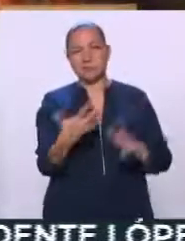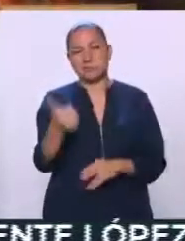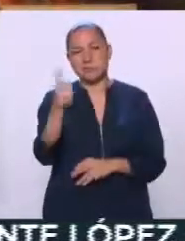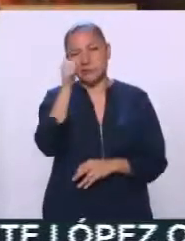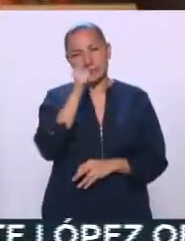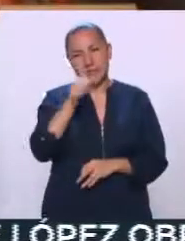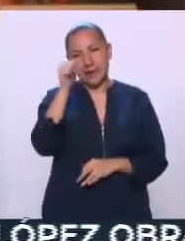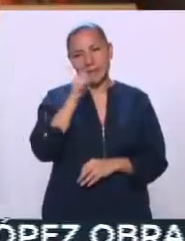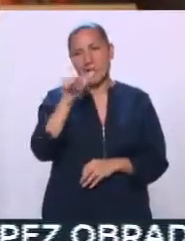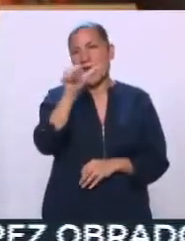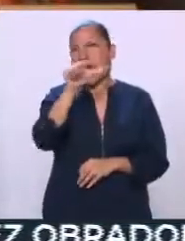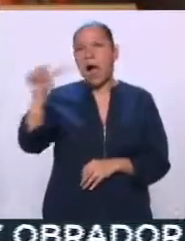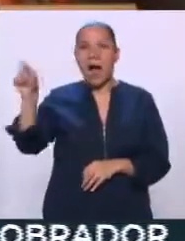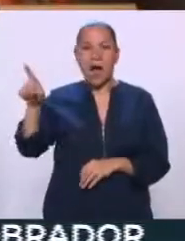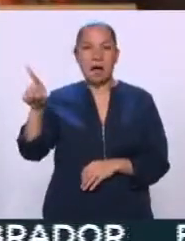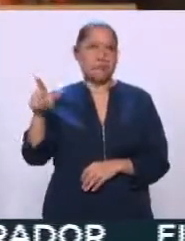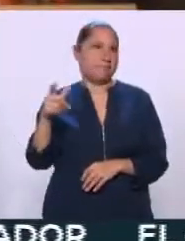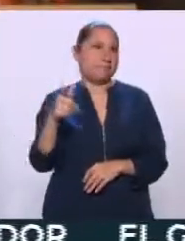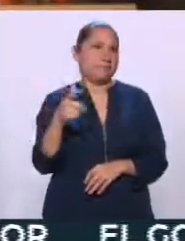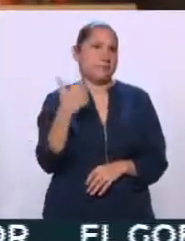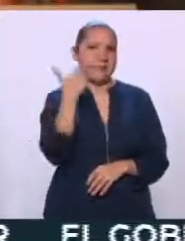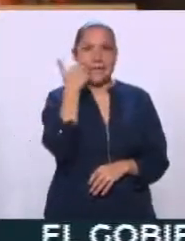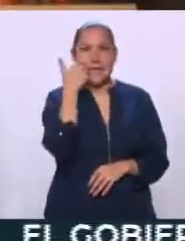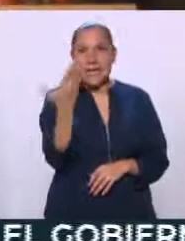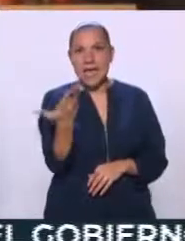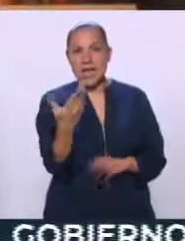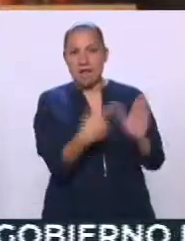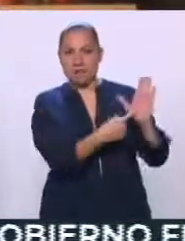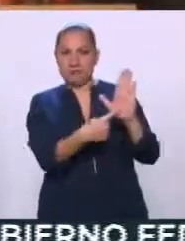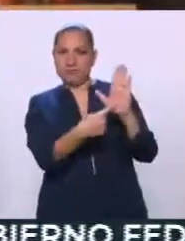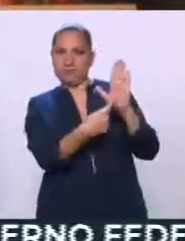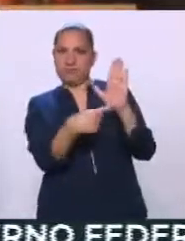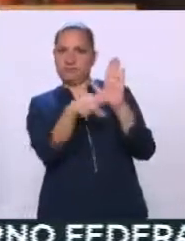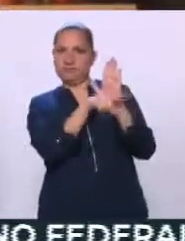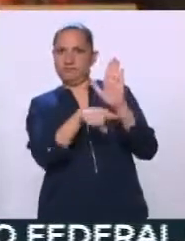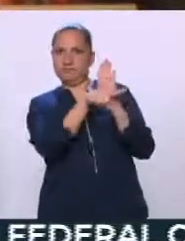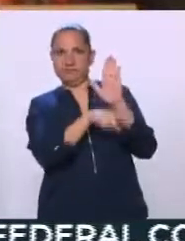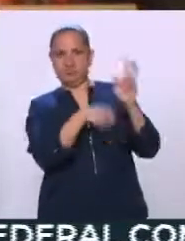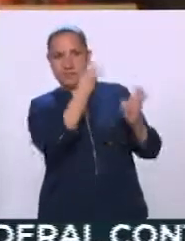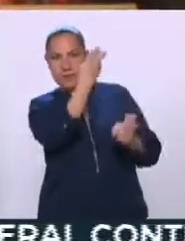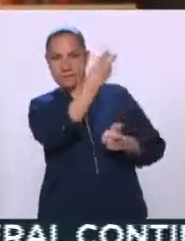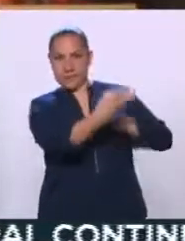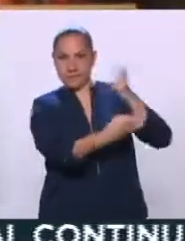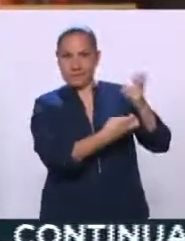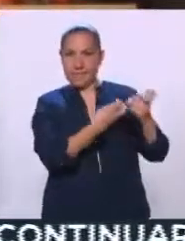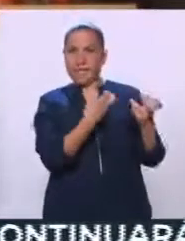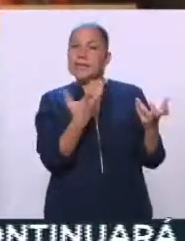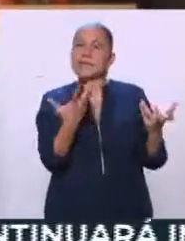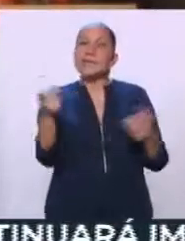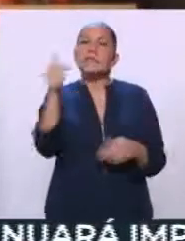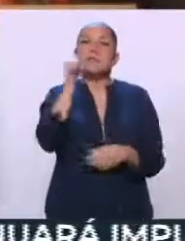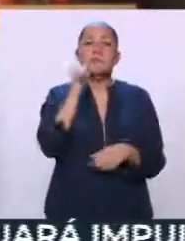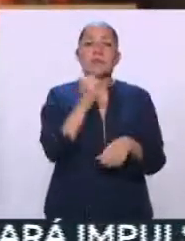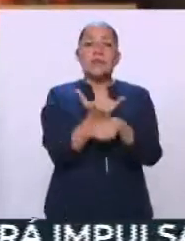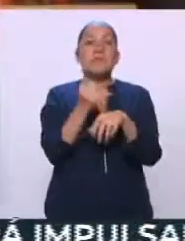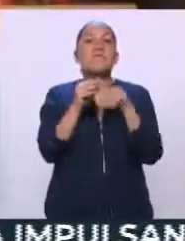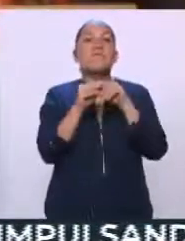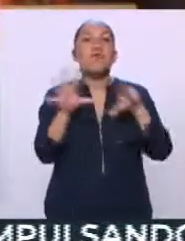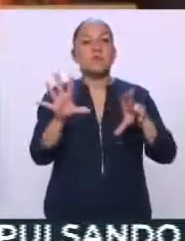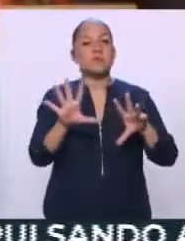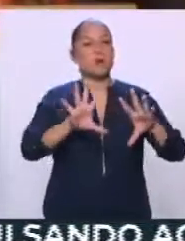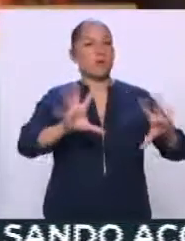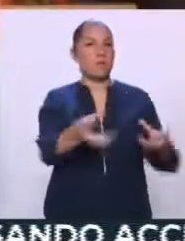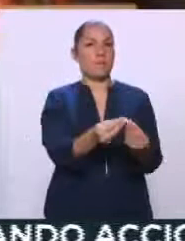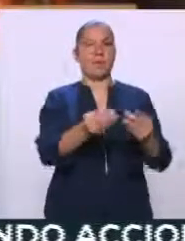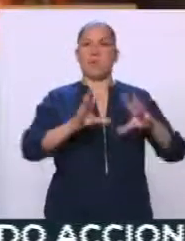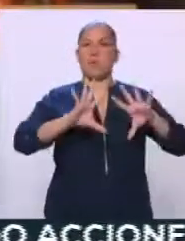términos absolutos y no relativos, ¿no? Entonces, si lo vemos, o sea, bueno, pues en términos absolutos, al menos en